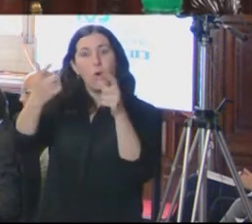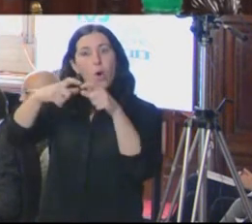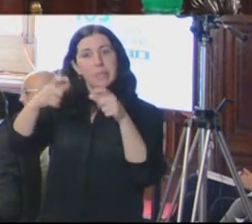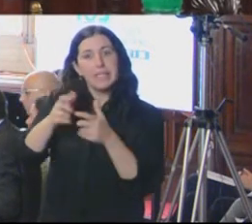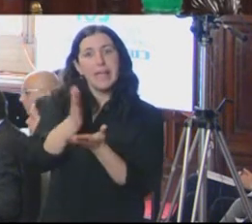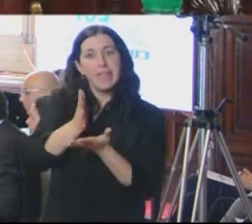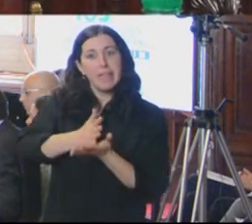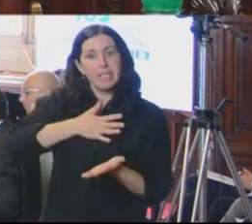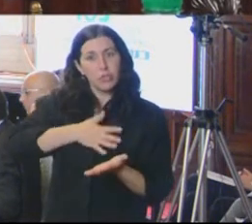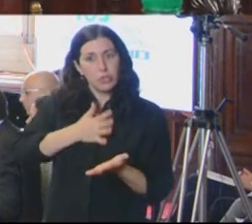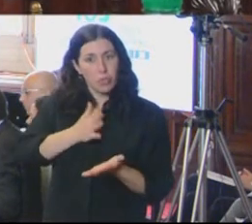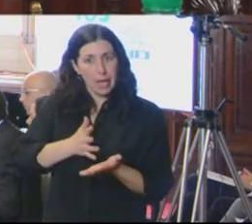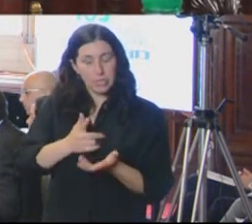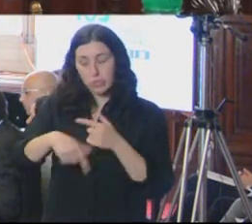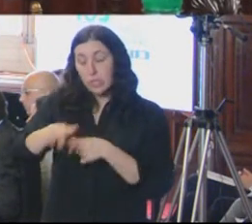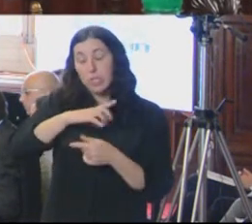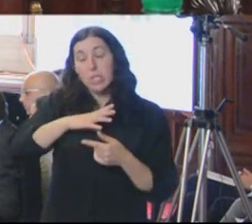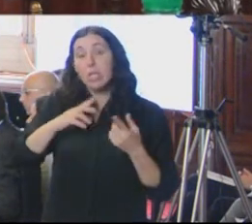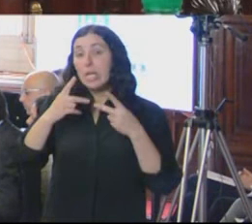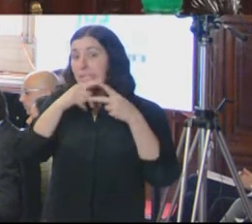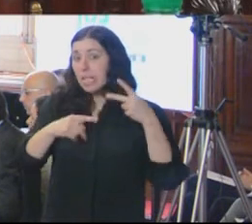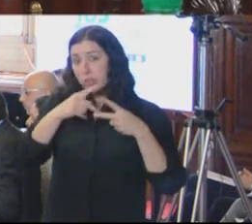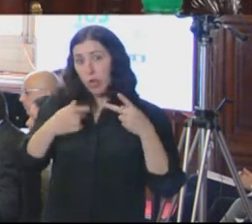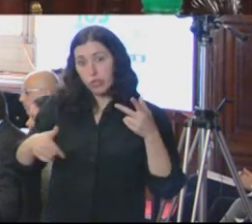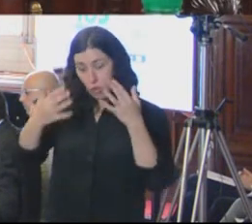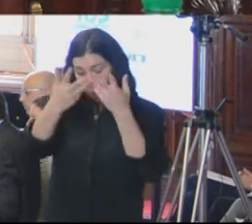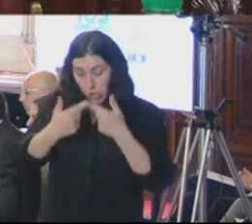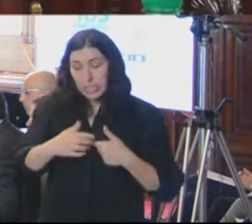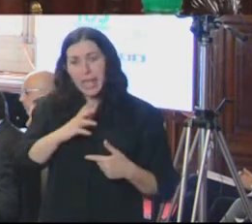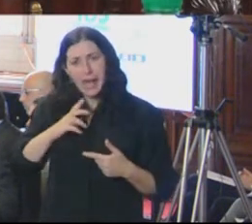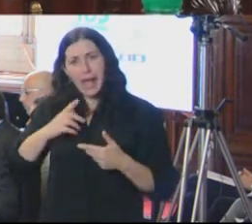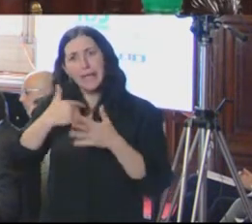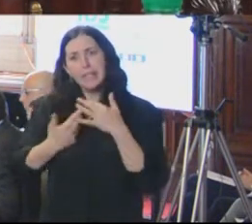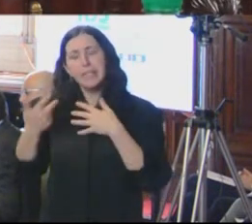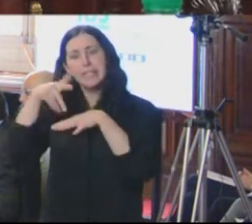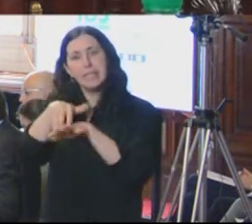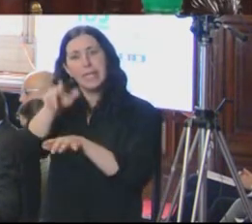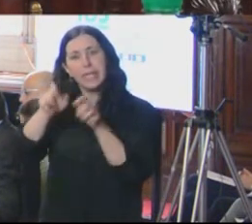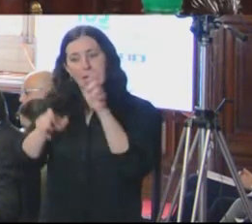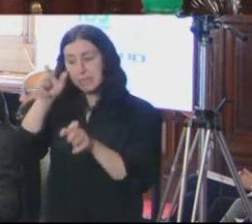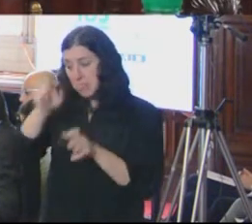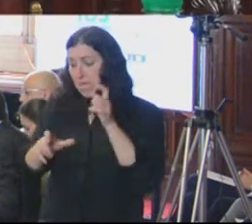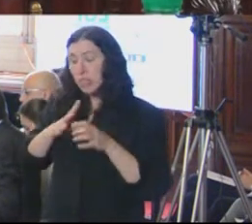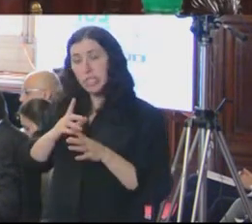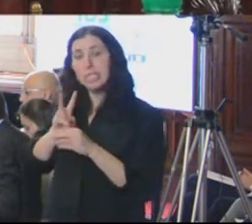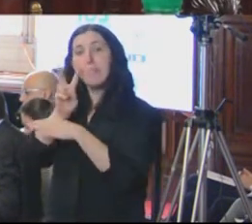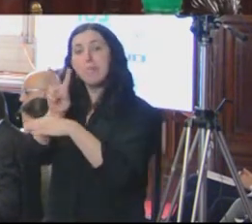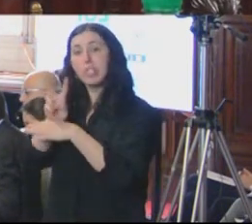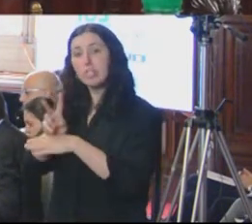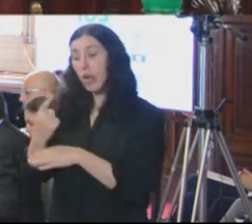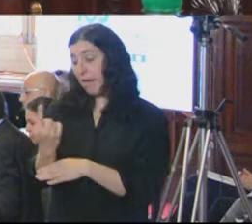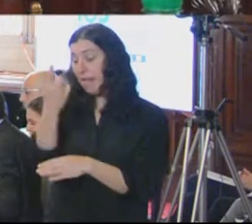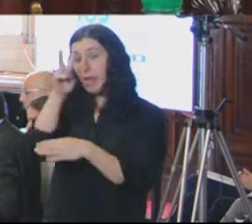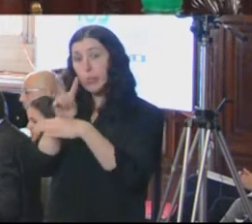Marcha Patriótica. Estas dos últimas organizaciones con un número significativo de integrantes con medidas de protección individual y colectiva,